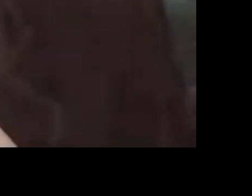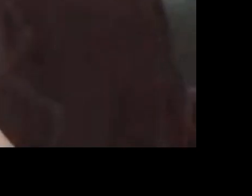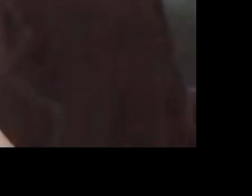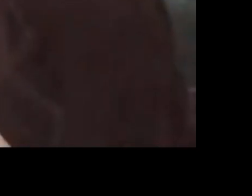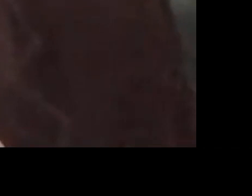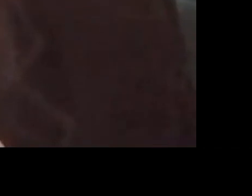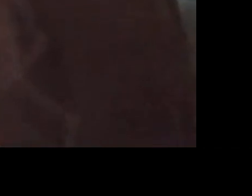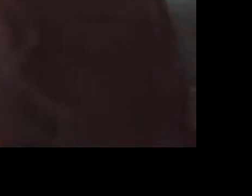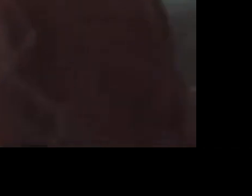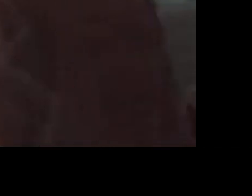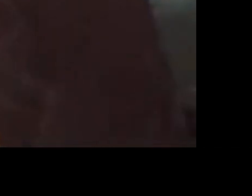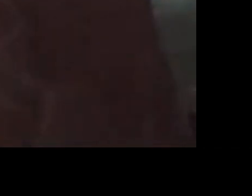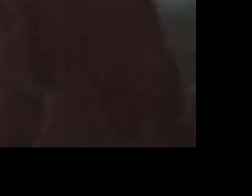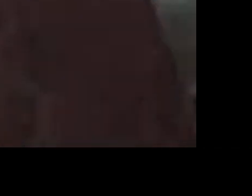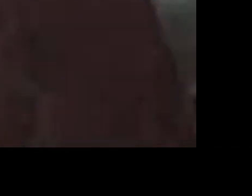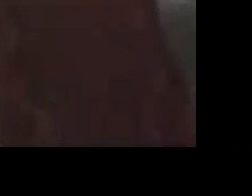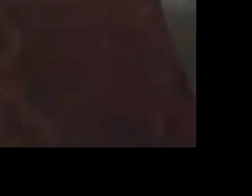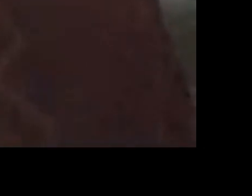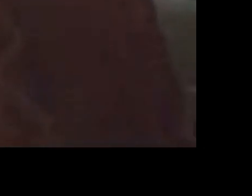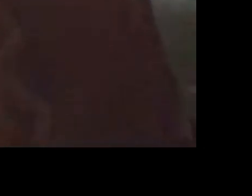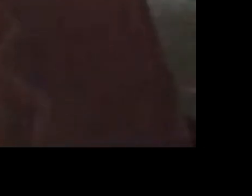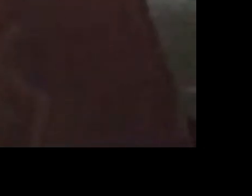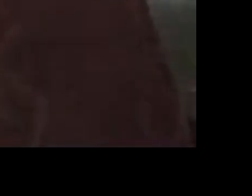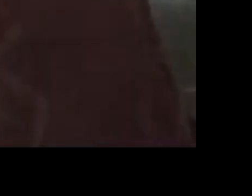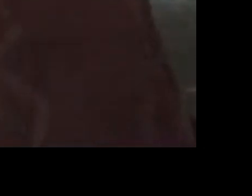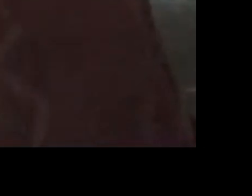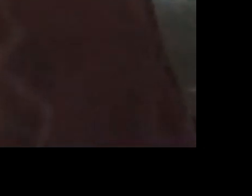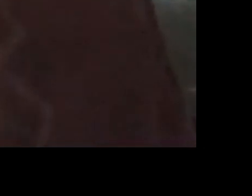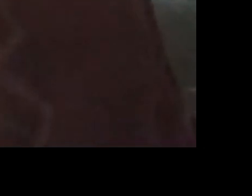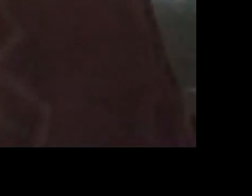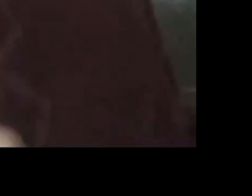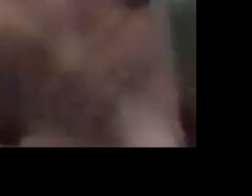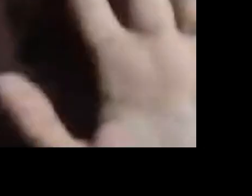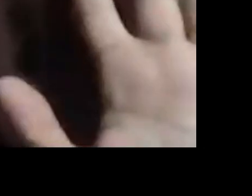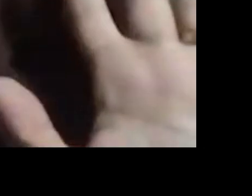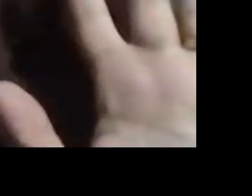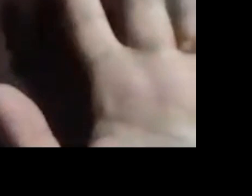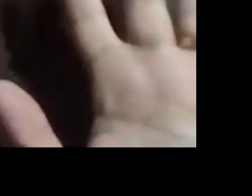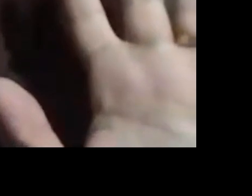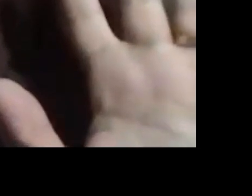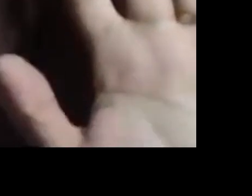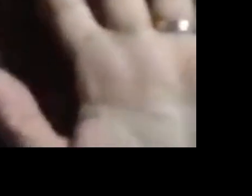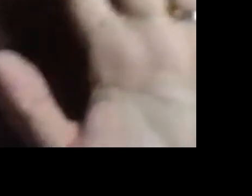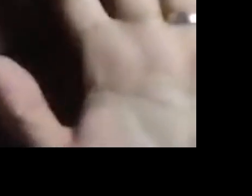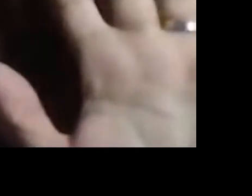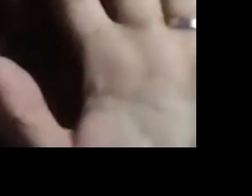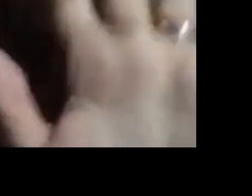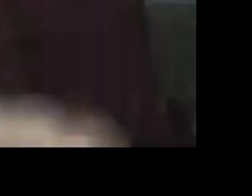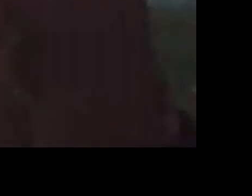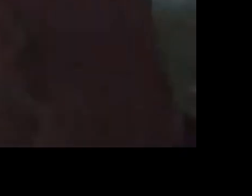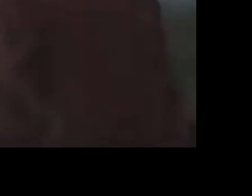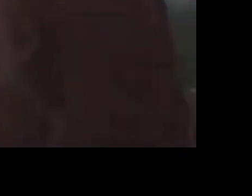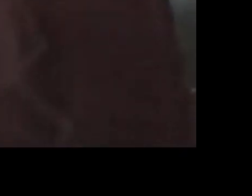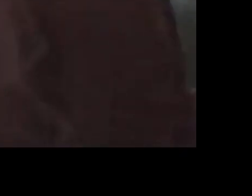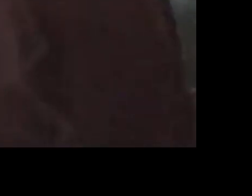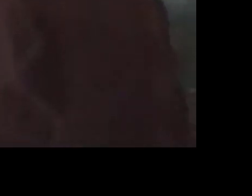precedente por evasión fiscal estás expiando tu culpa a través de este vehículo, pero yo no sé cómo te lo ganaste. Por